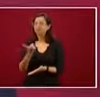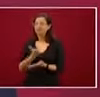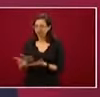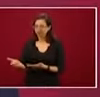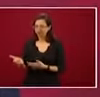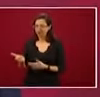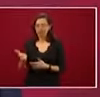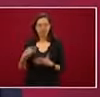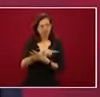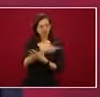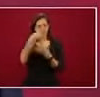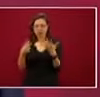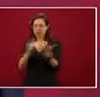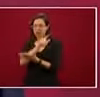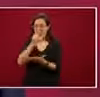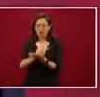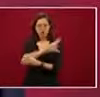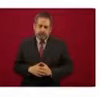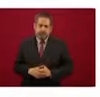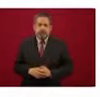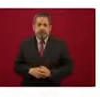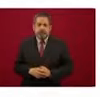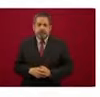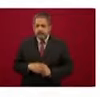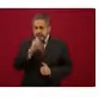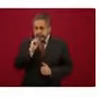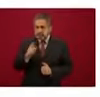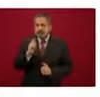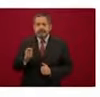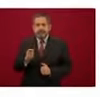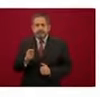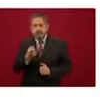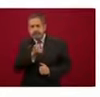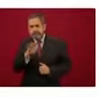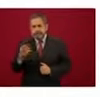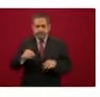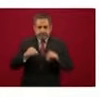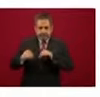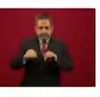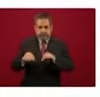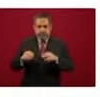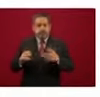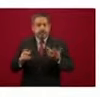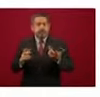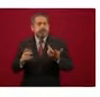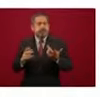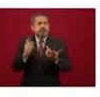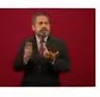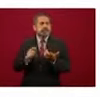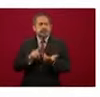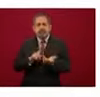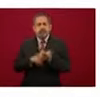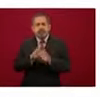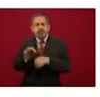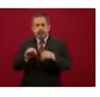y con todas las prestaciones algunos mexicanos han criticado al gobierno por no implementar antes controles más estrictos mientras observan